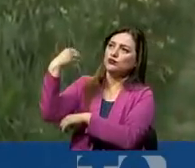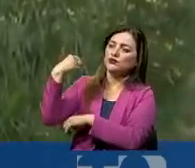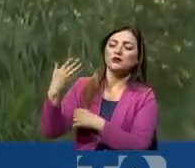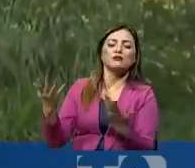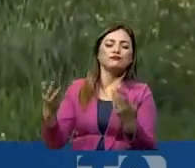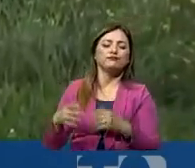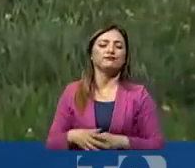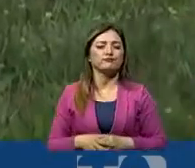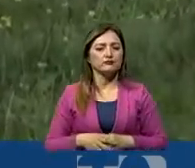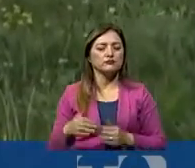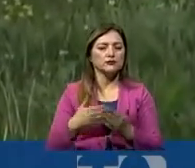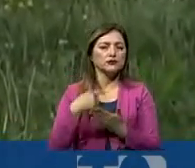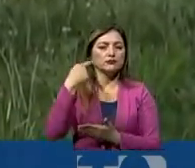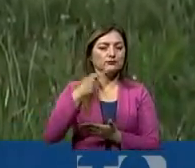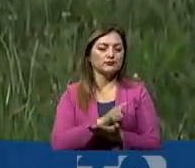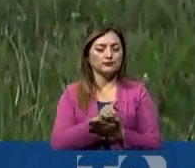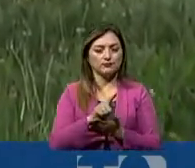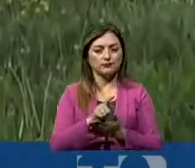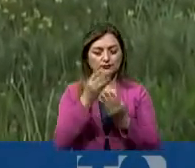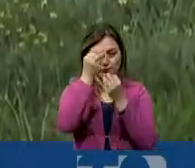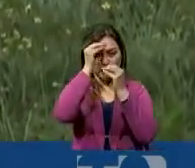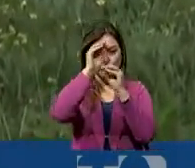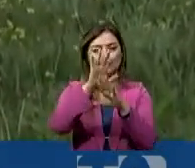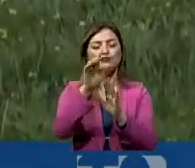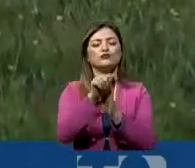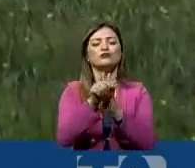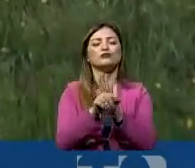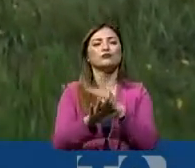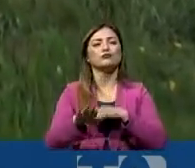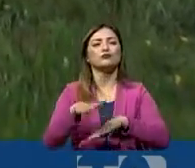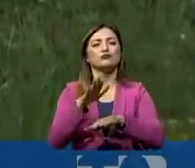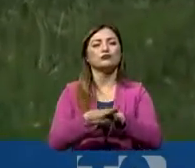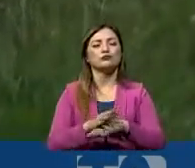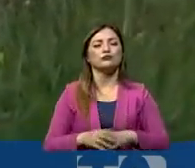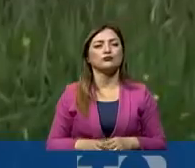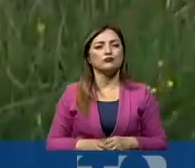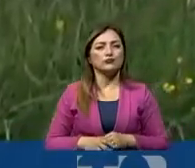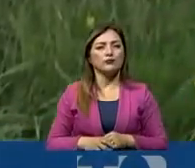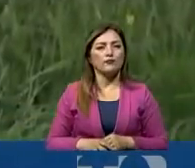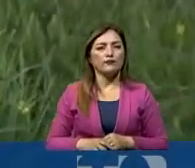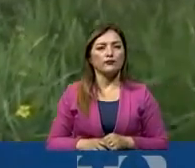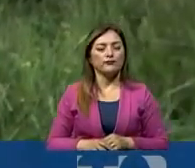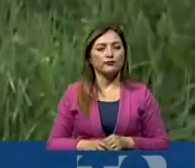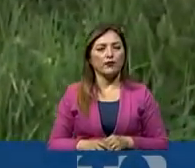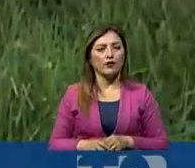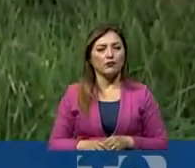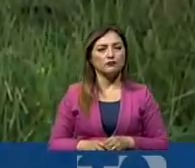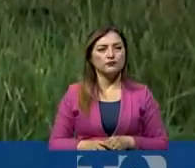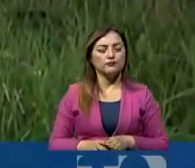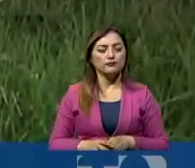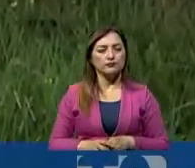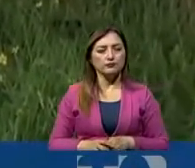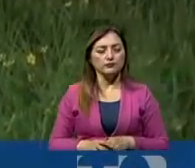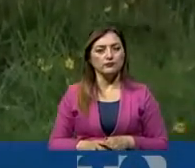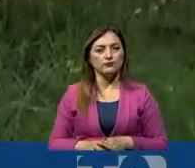señalética en la cual se incluya la información justamente del referencial y técnica del bosquete. Adicional a